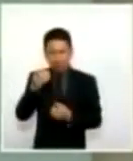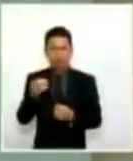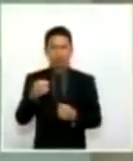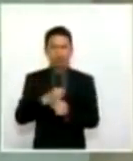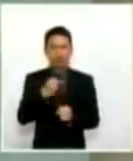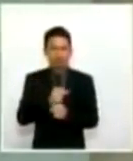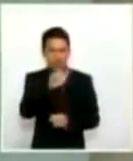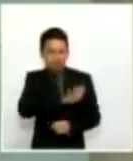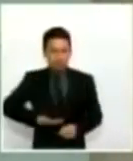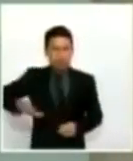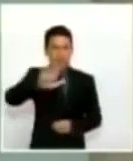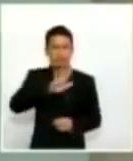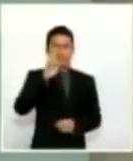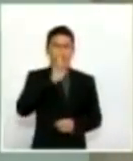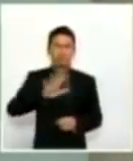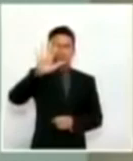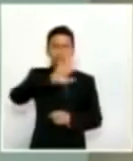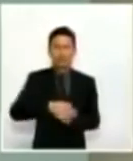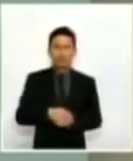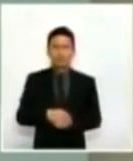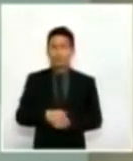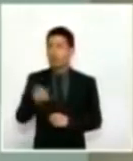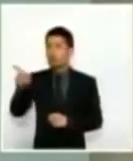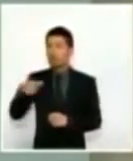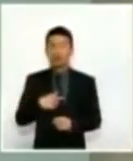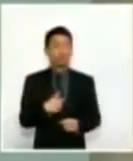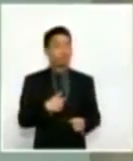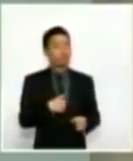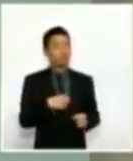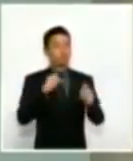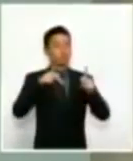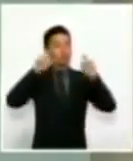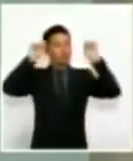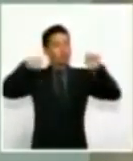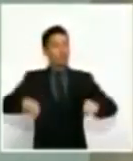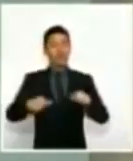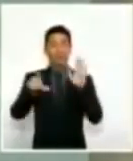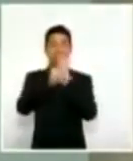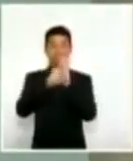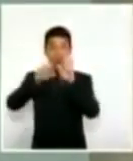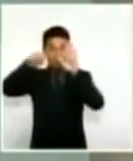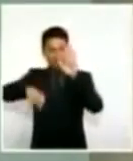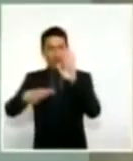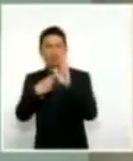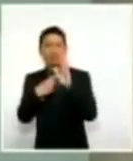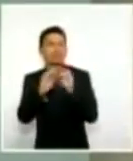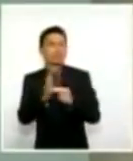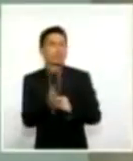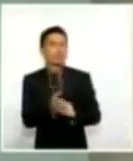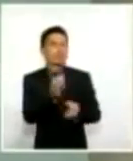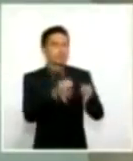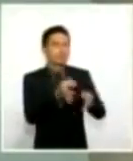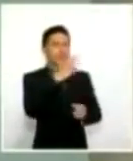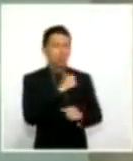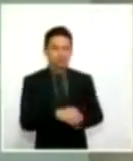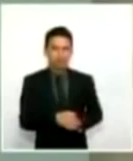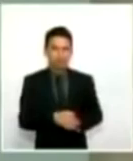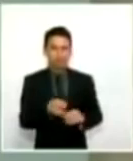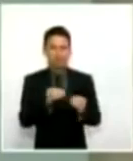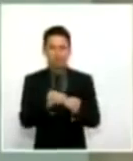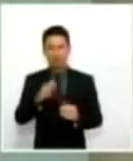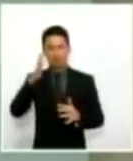nacional. Mientras ustedes aprueban impunidad, mientras ustedes aprueban fueros militares